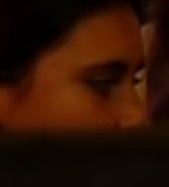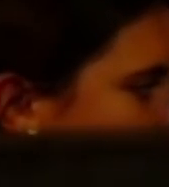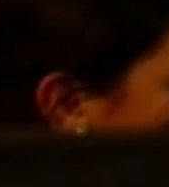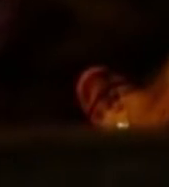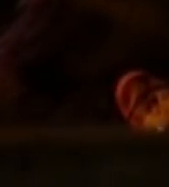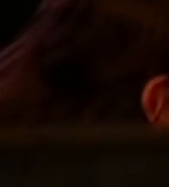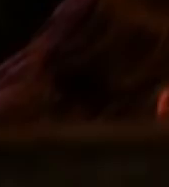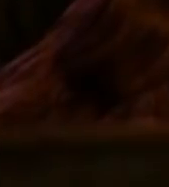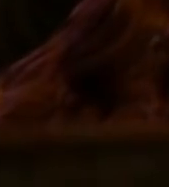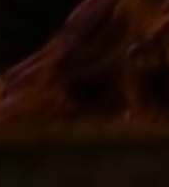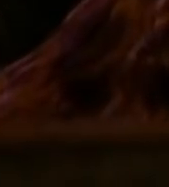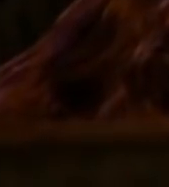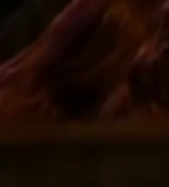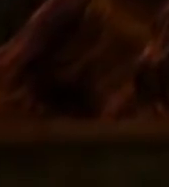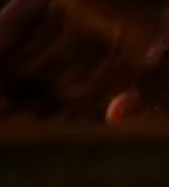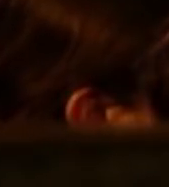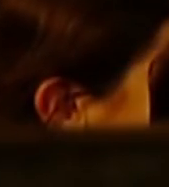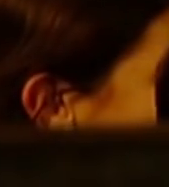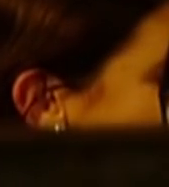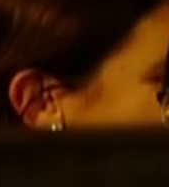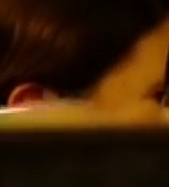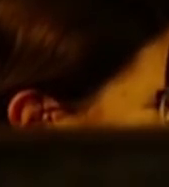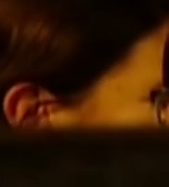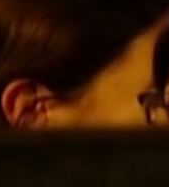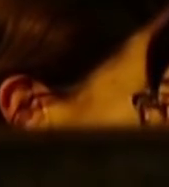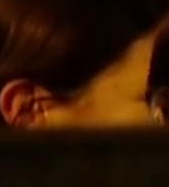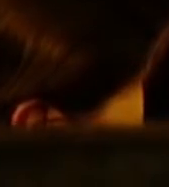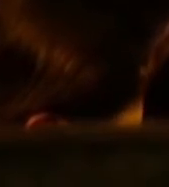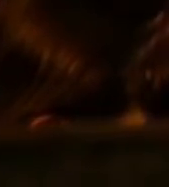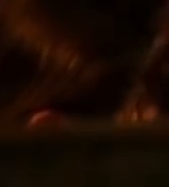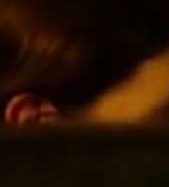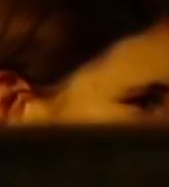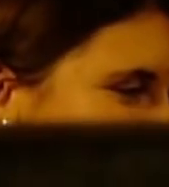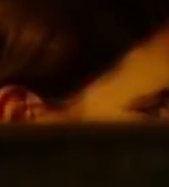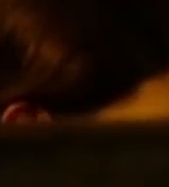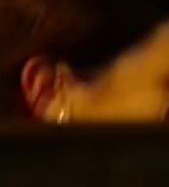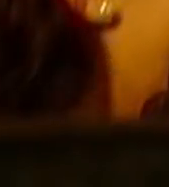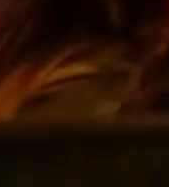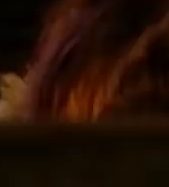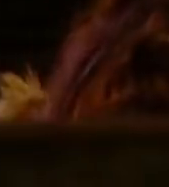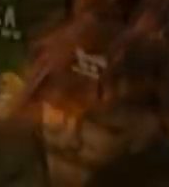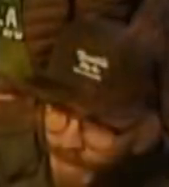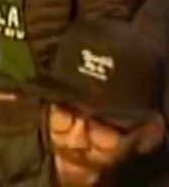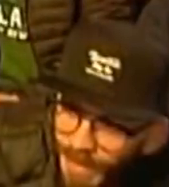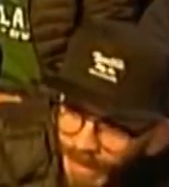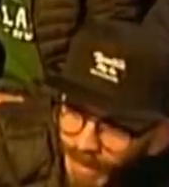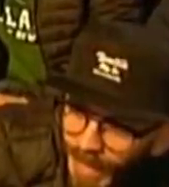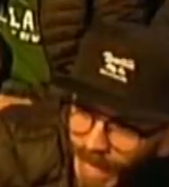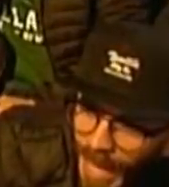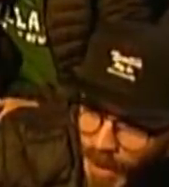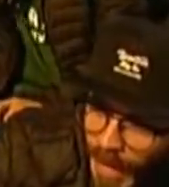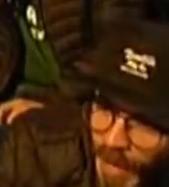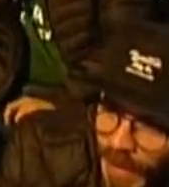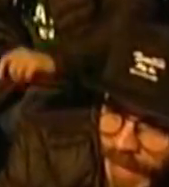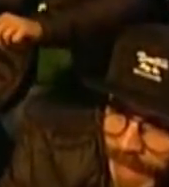haberse hecho con una de las plazas, pues me contaba el Meji que están los tíos, bueno, que se han puesto las pilas alcalinas, pero 2 por 1, que están